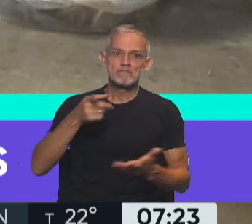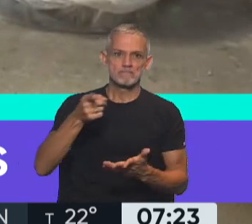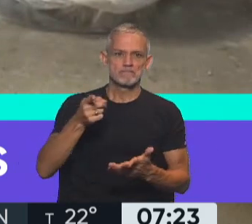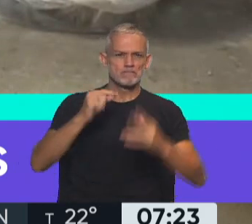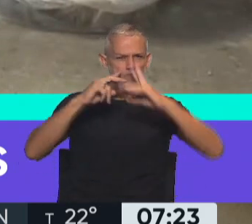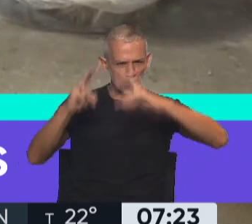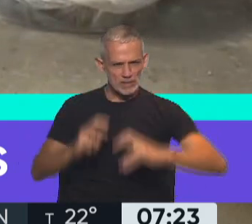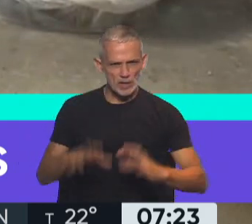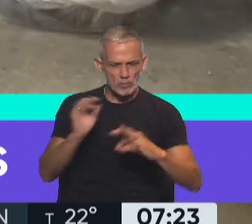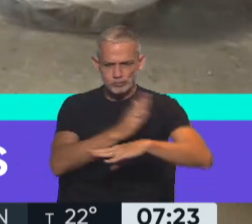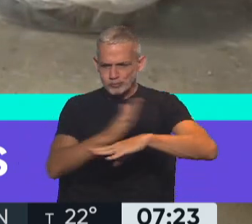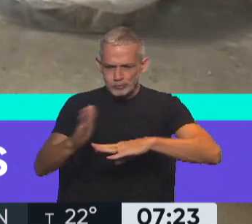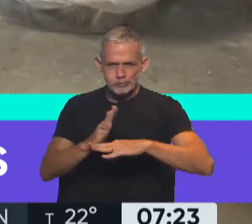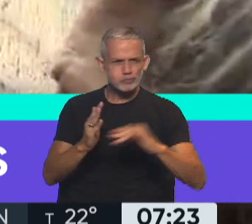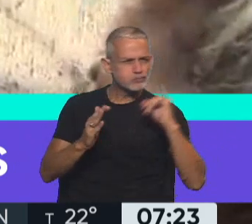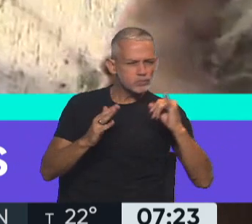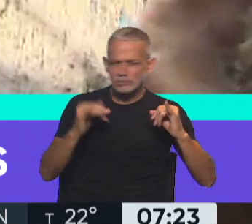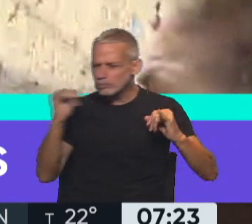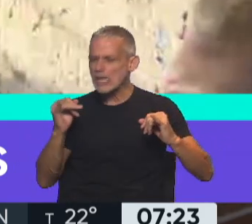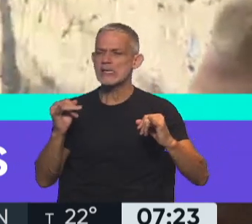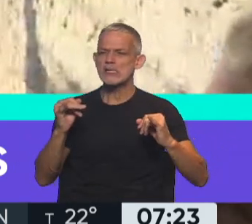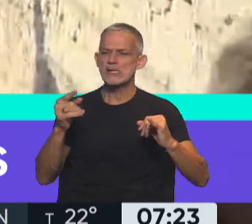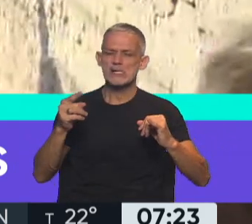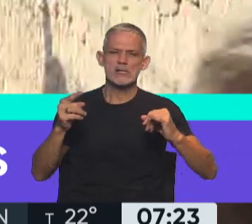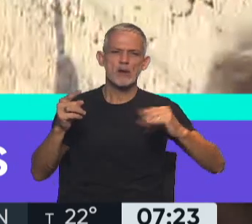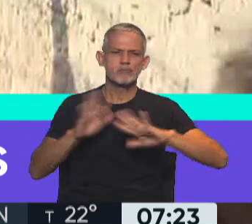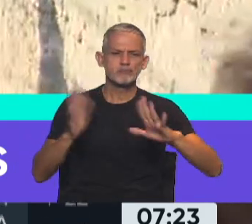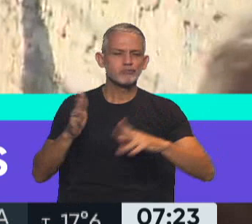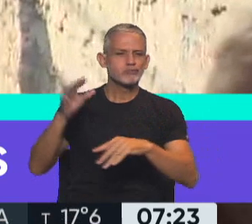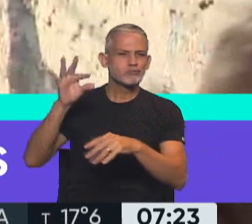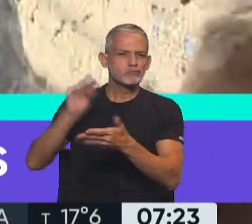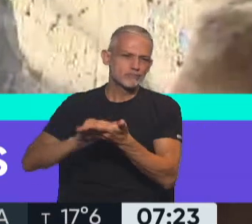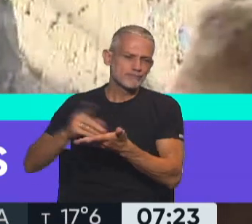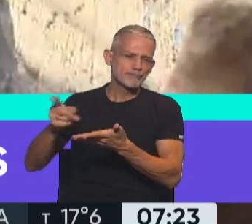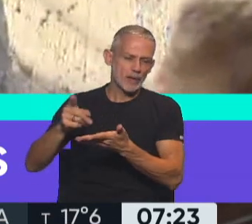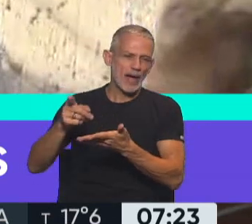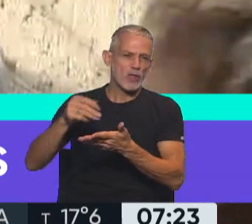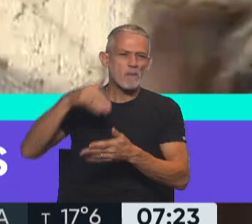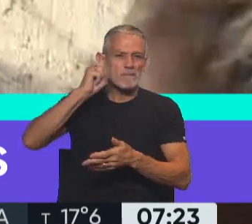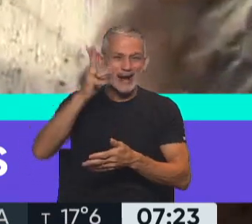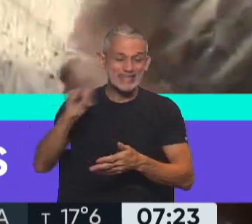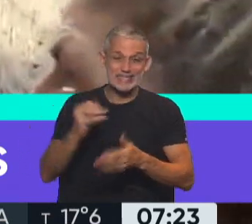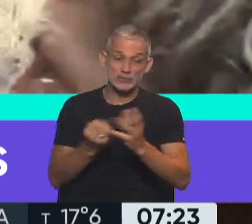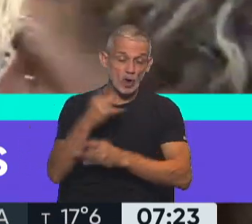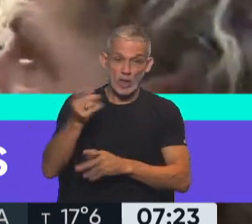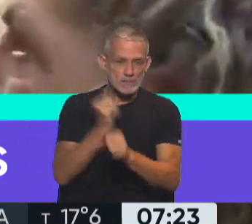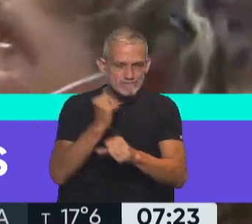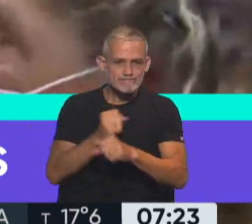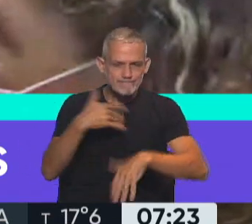la investigación y del cruce de datos de inteligencia criminal, con el doctor Martínez hemos trabajado toda la mañana para